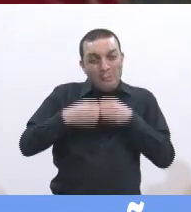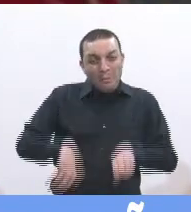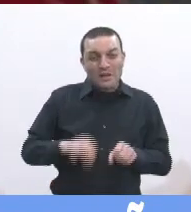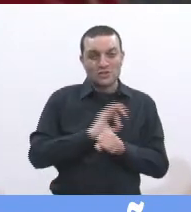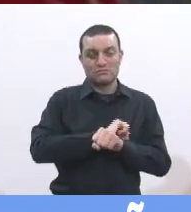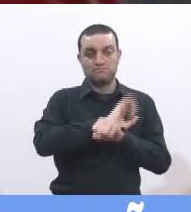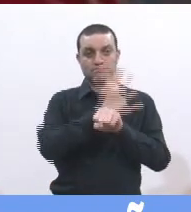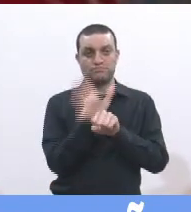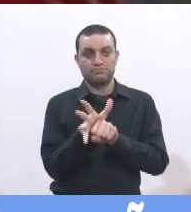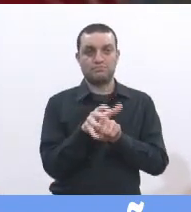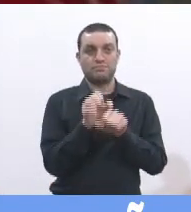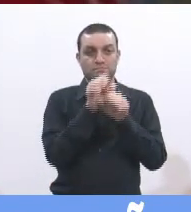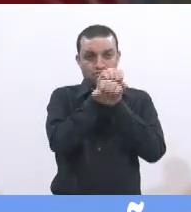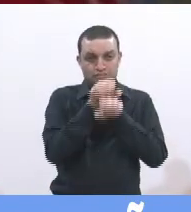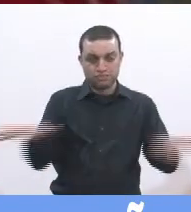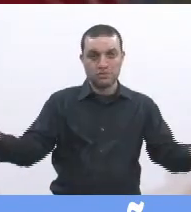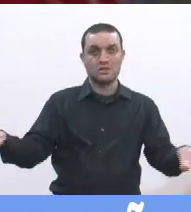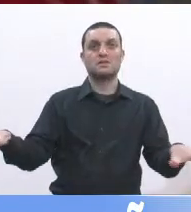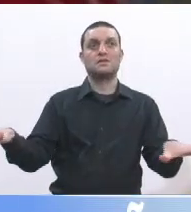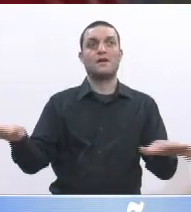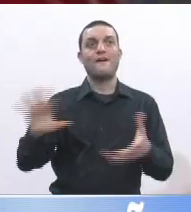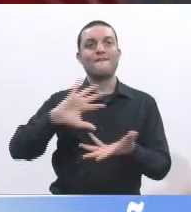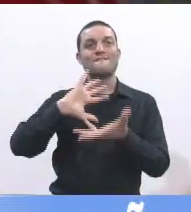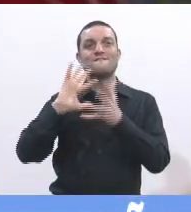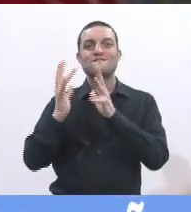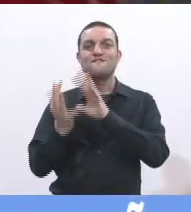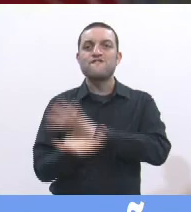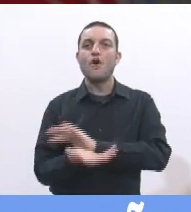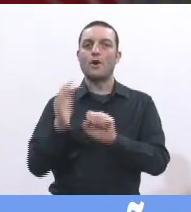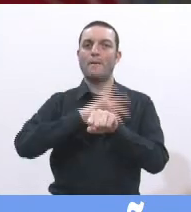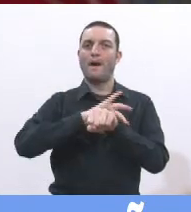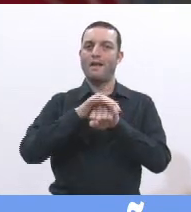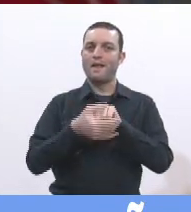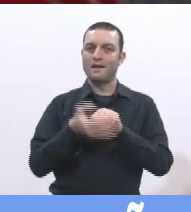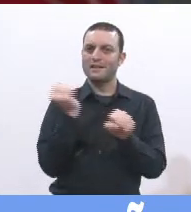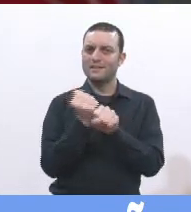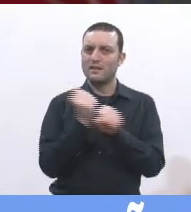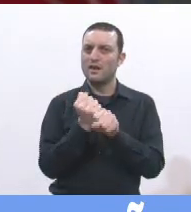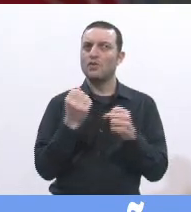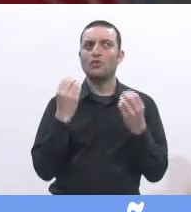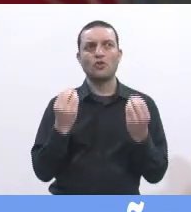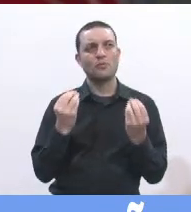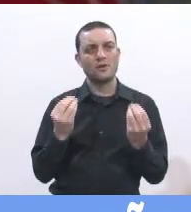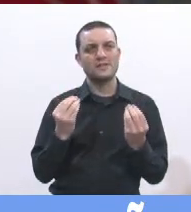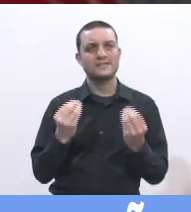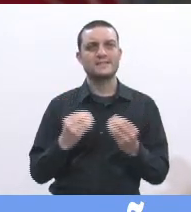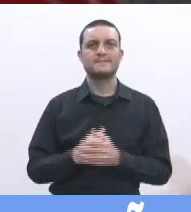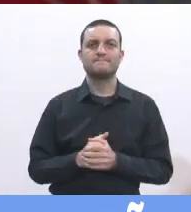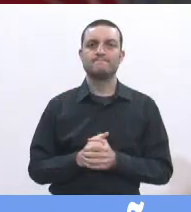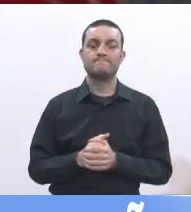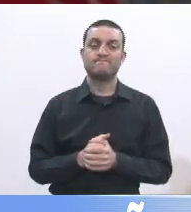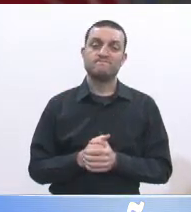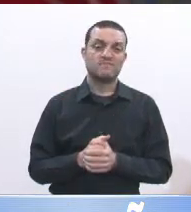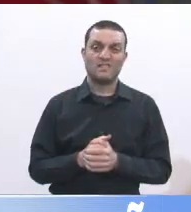el modo de actuar del jefe de la ciudad de Buenos Aires, no me parece que hubiese sido